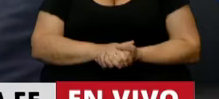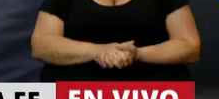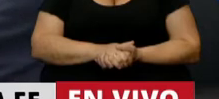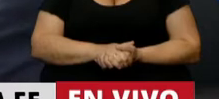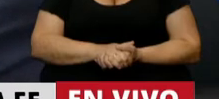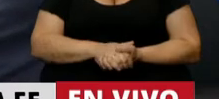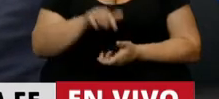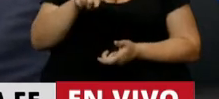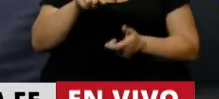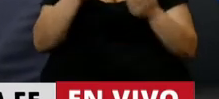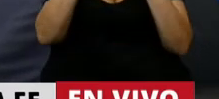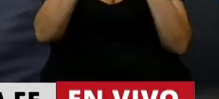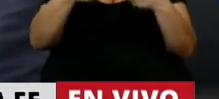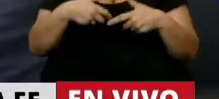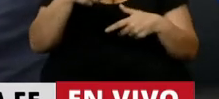que a este proyecto,